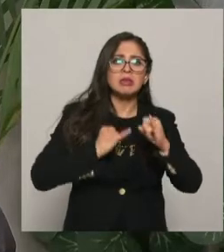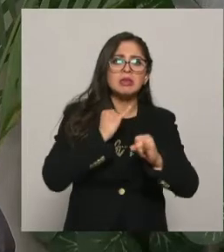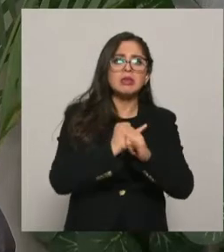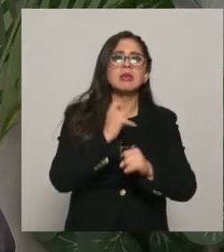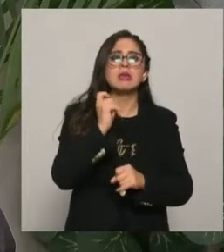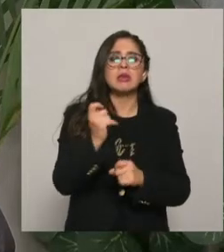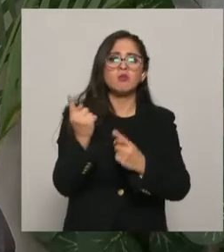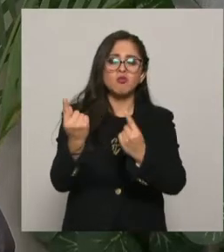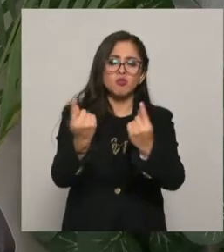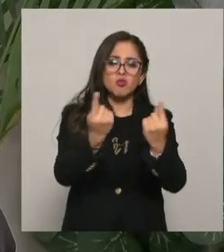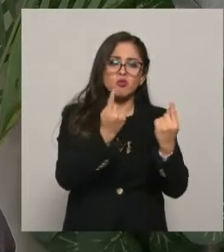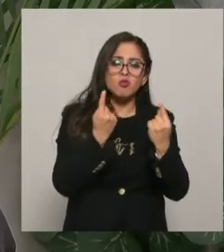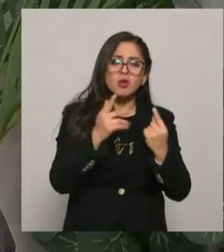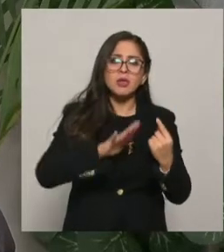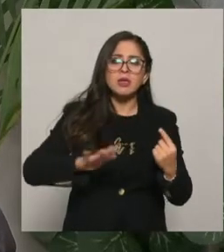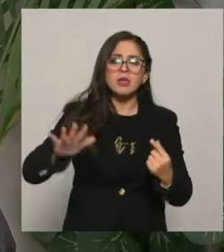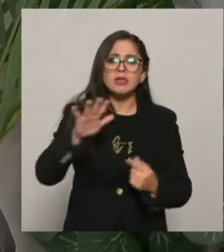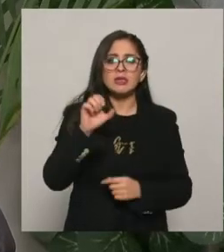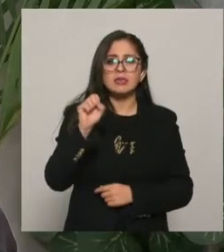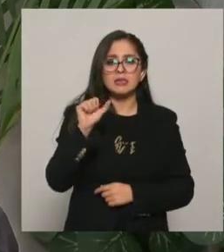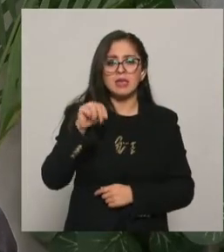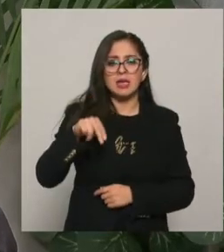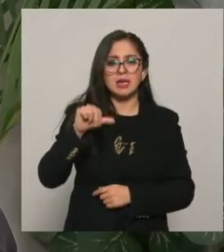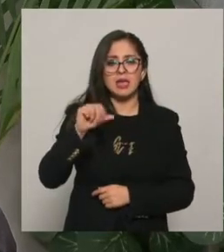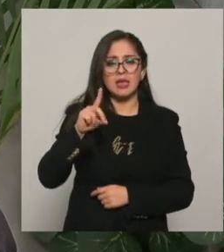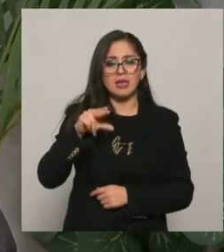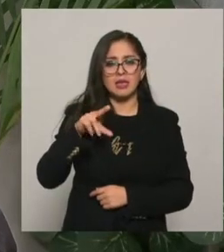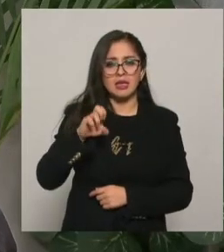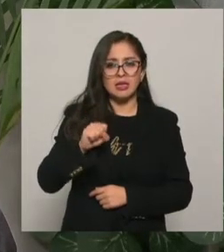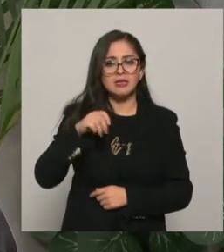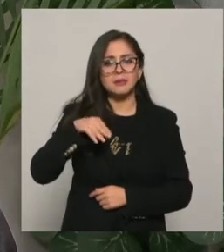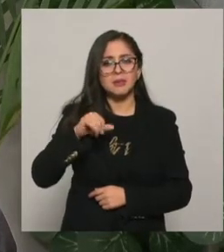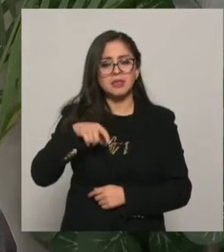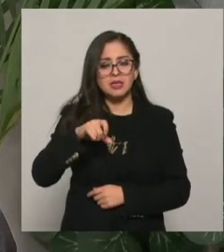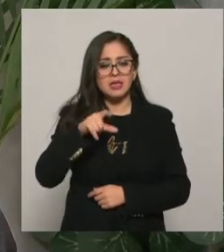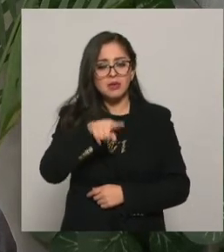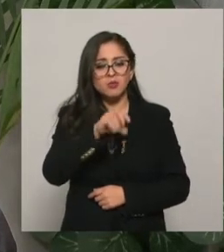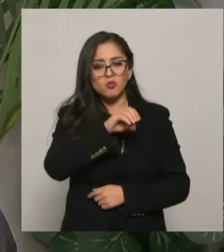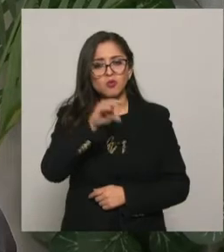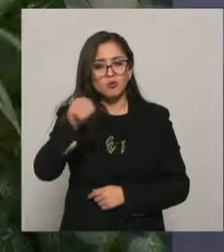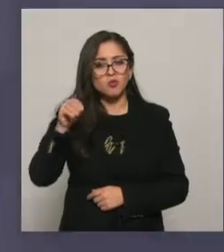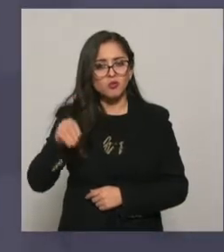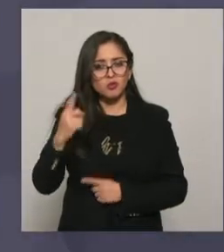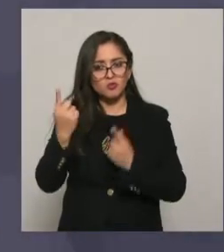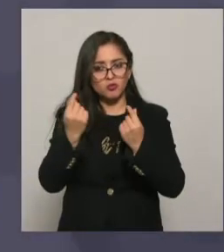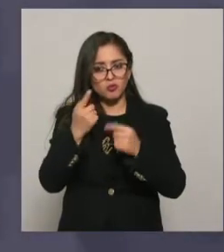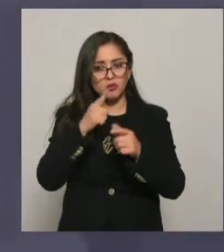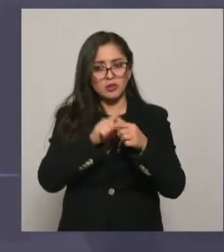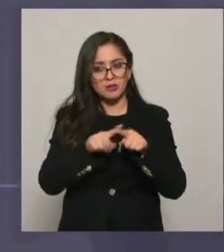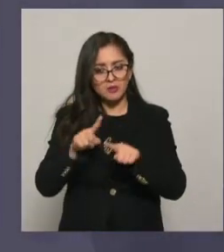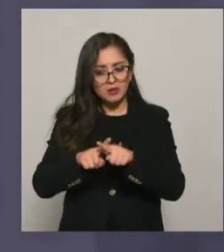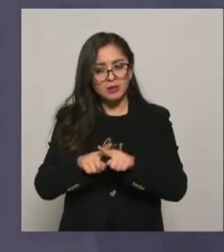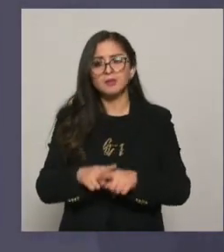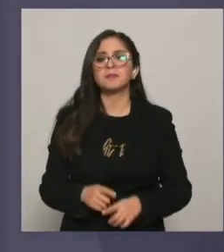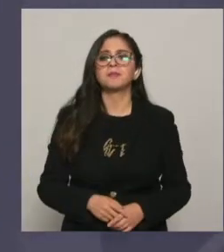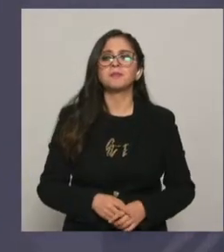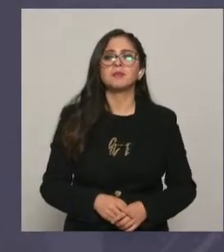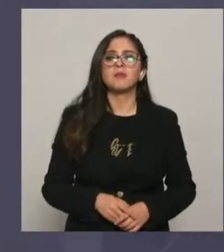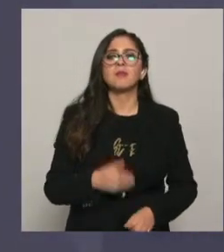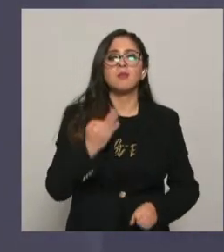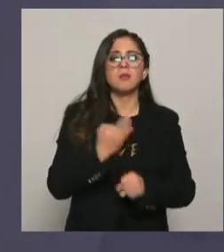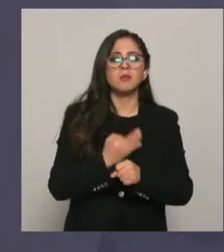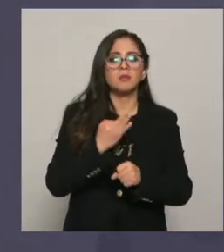del Día de Muertos en San Andrés Mixquic. Claro que sí. Y podemos además ver también que hay libros. Aquí